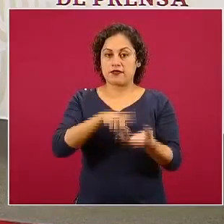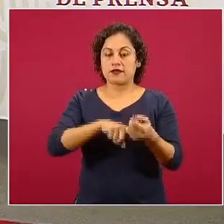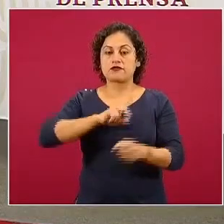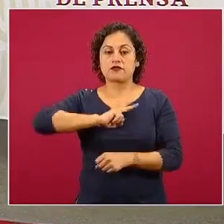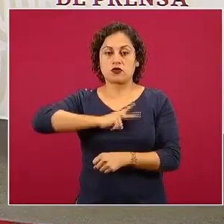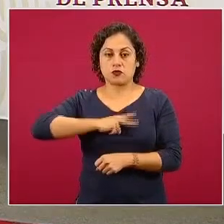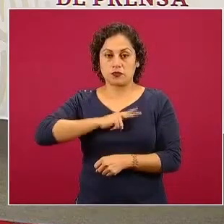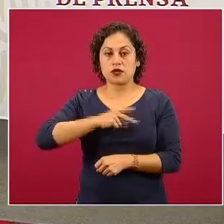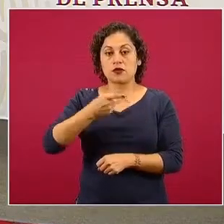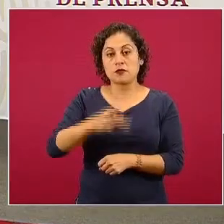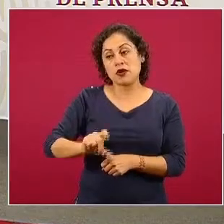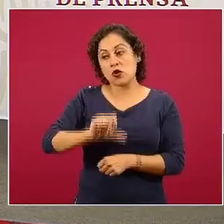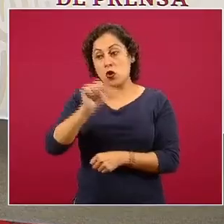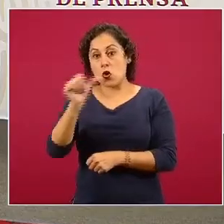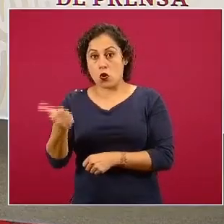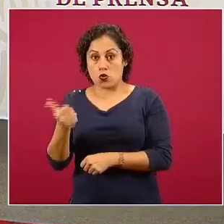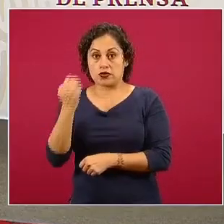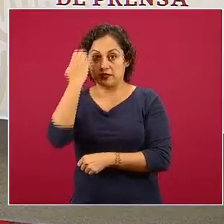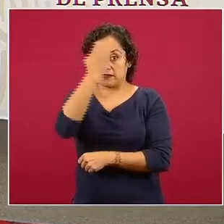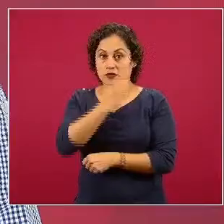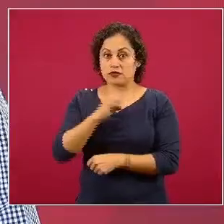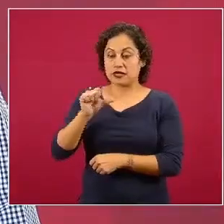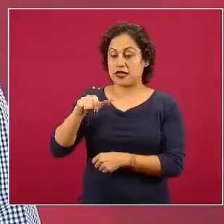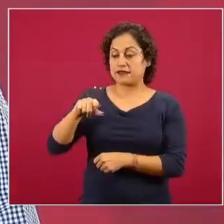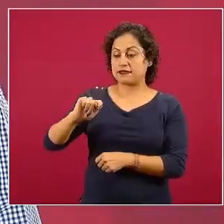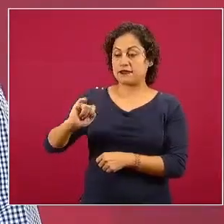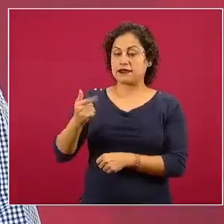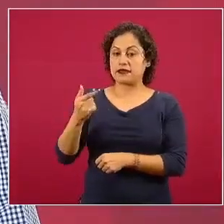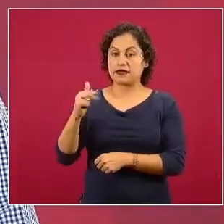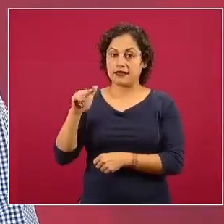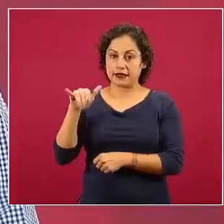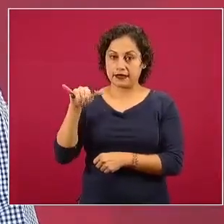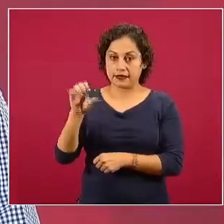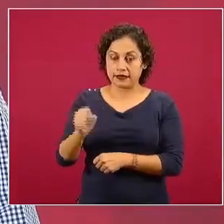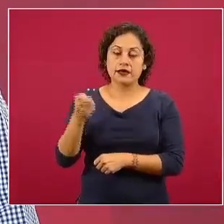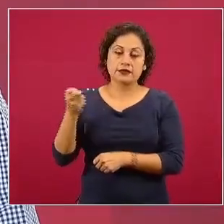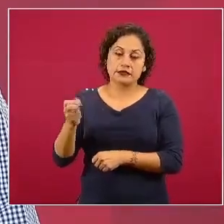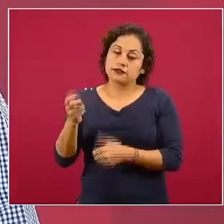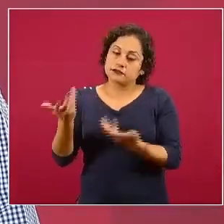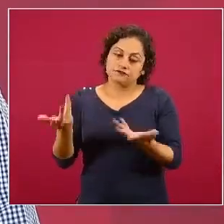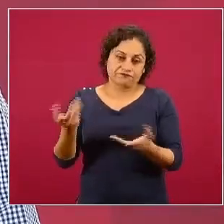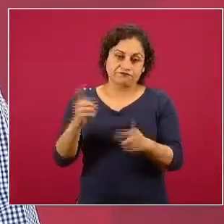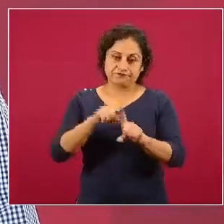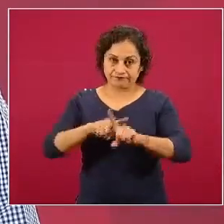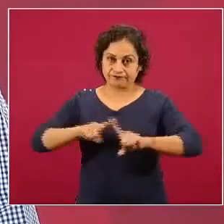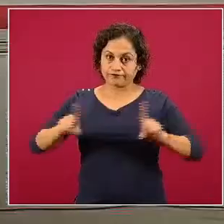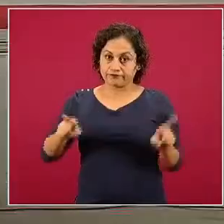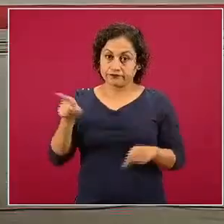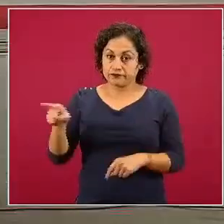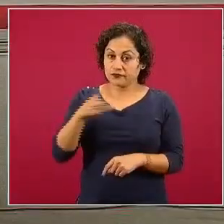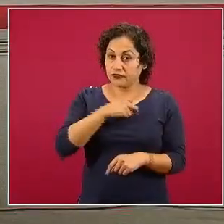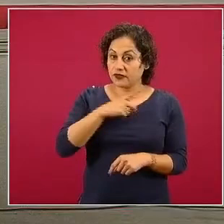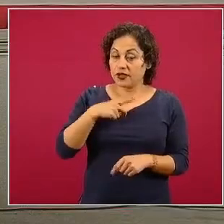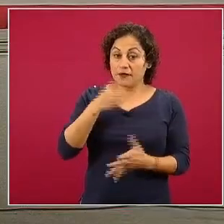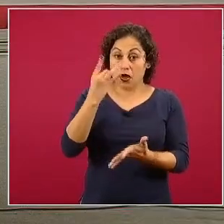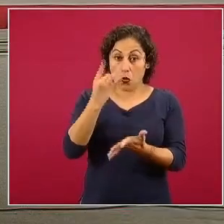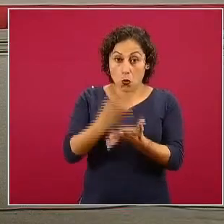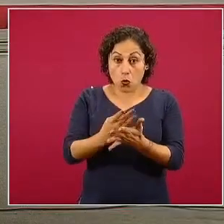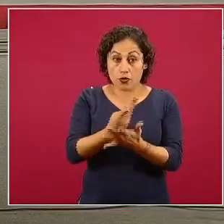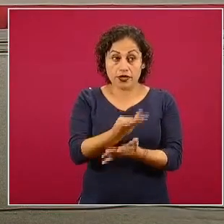No así las pruebas antigénicas. Las pruebas antigénicas, sí, la recomendación es muy puntual, deben de utilizarse solamente en